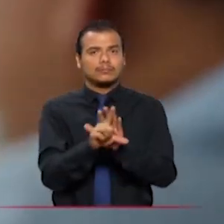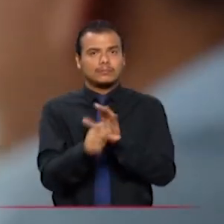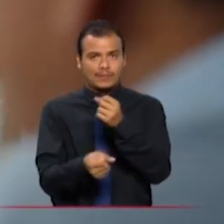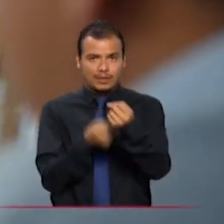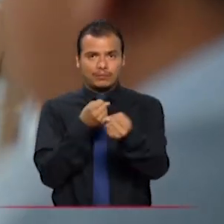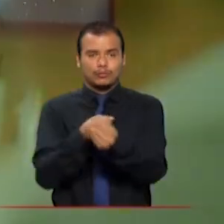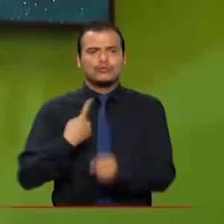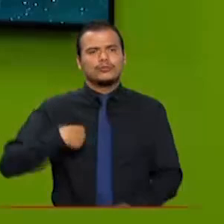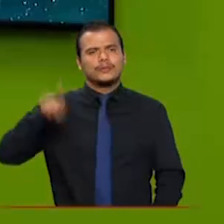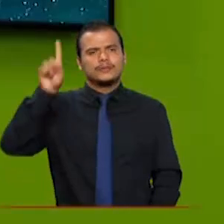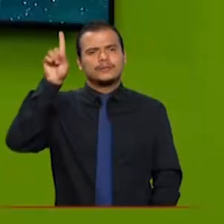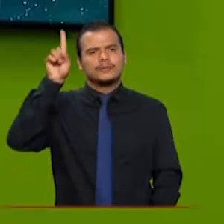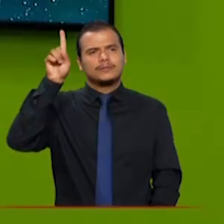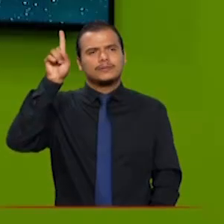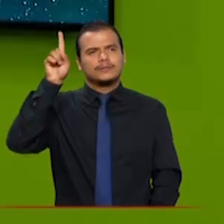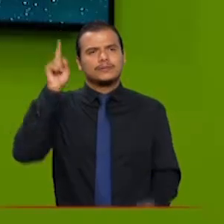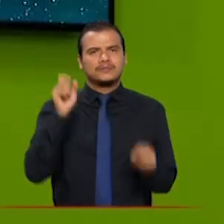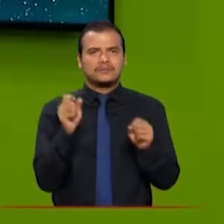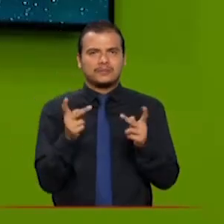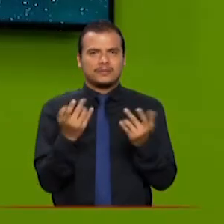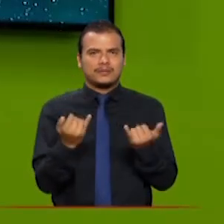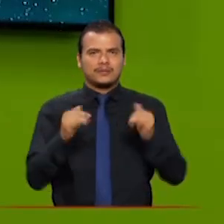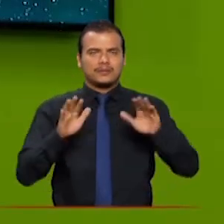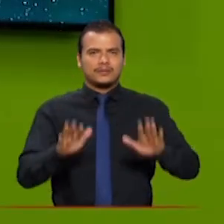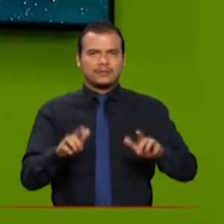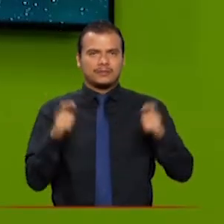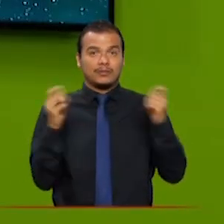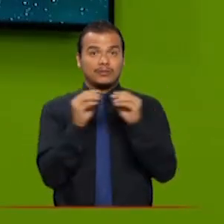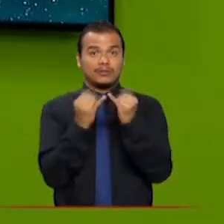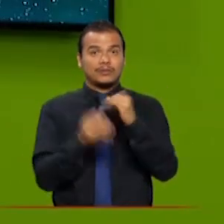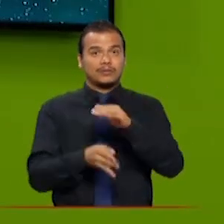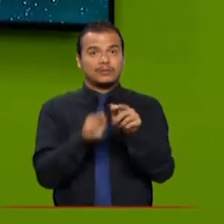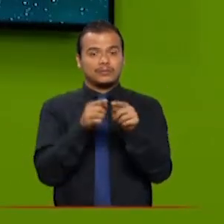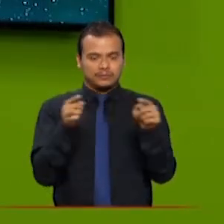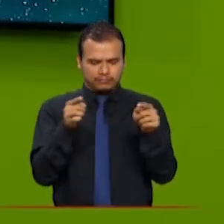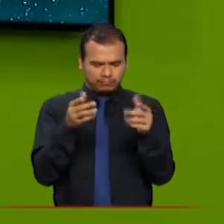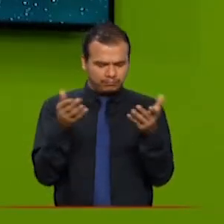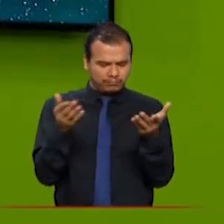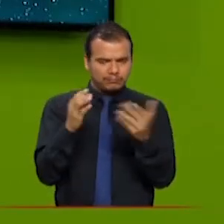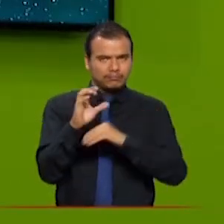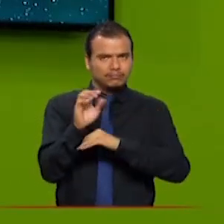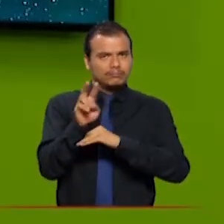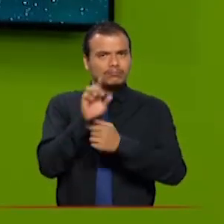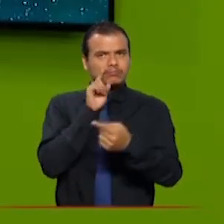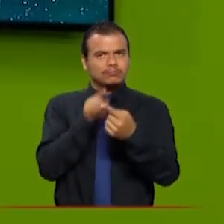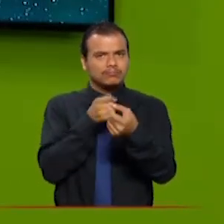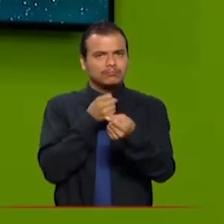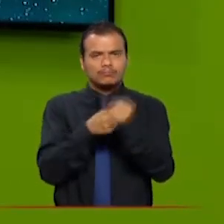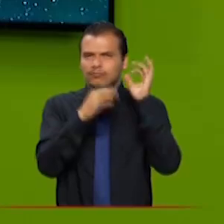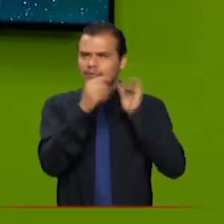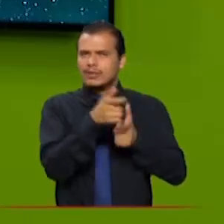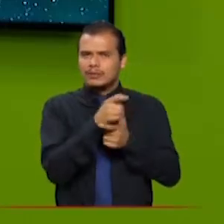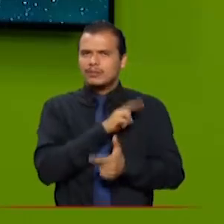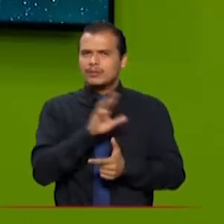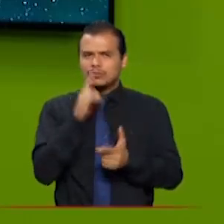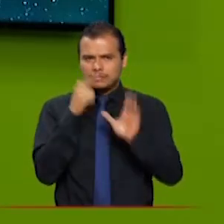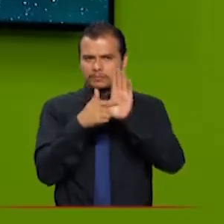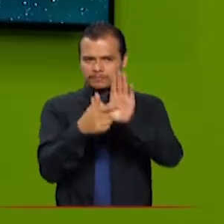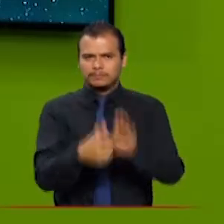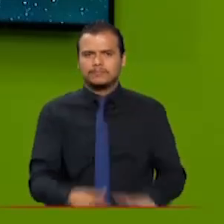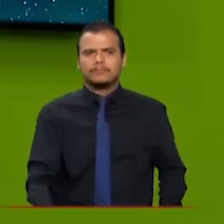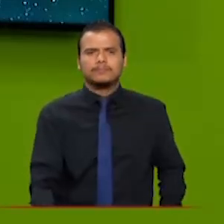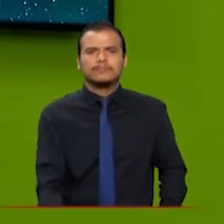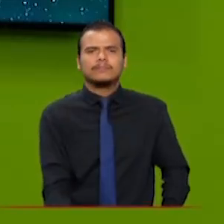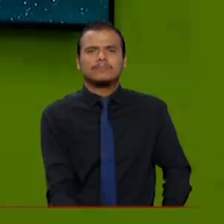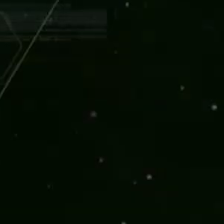adelante. Nos vamos a un breve corte y al volver, ¿qué está haciendo la CBC por los bomberos del Valle? Ya regresamos.